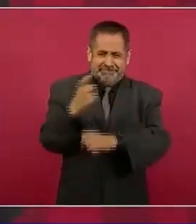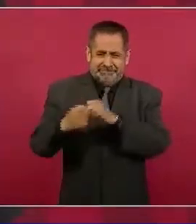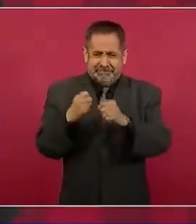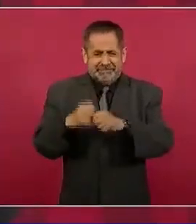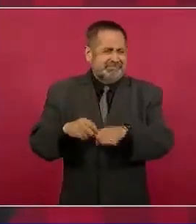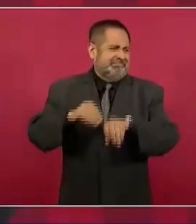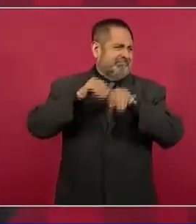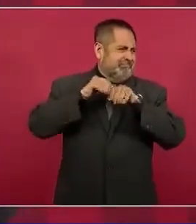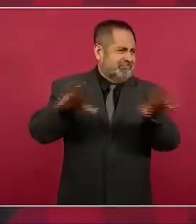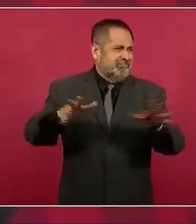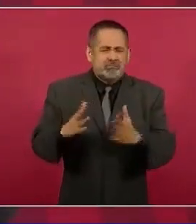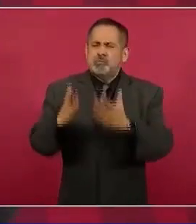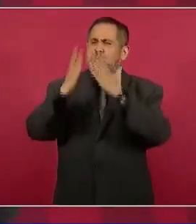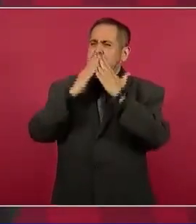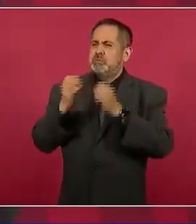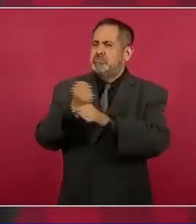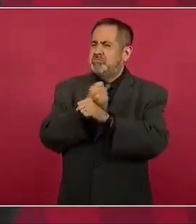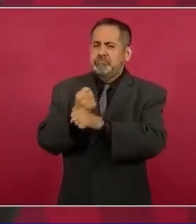esclavitud.